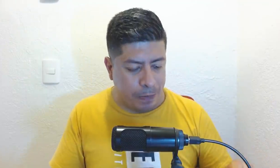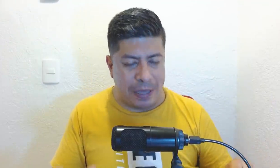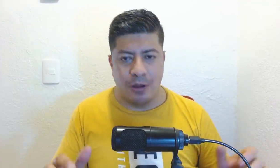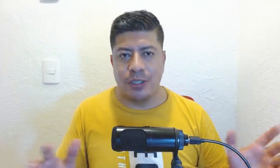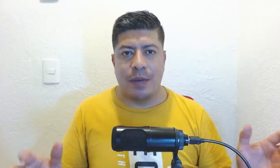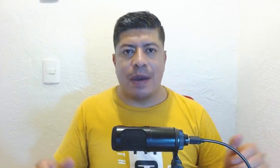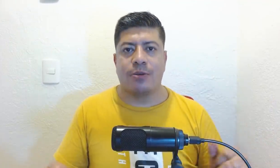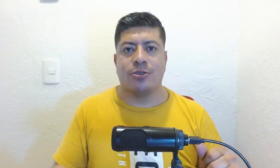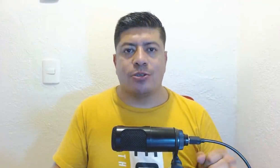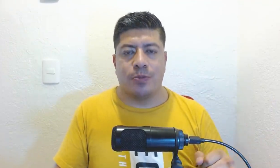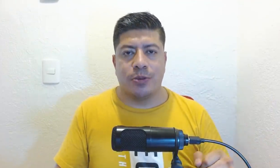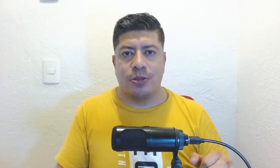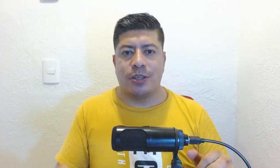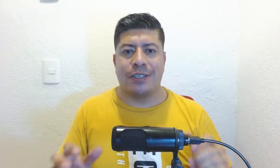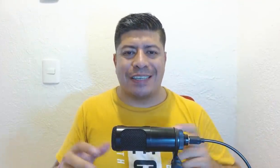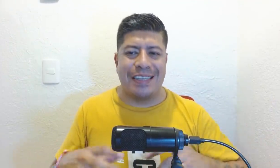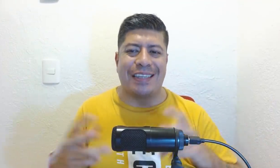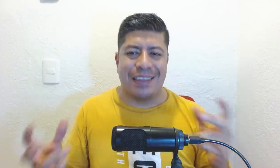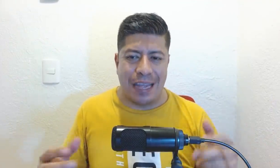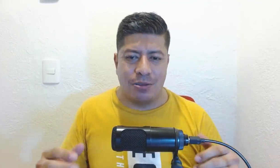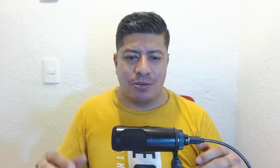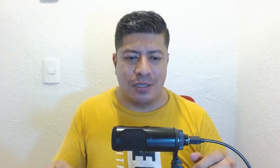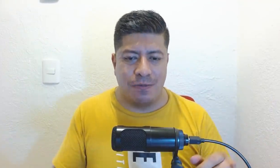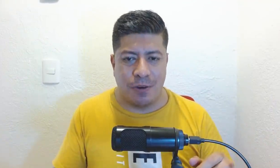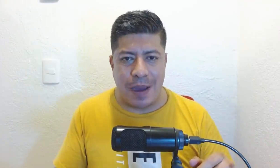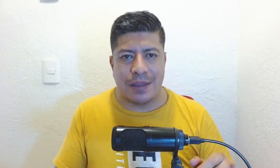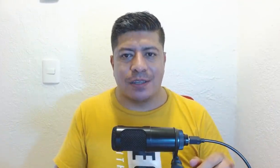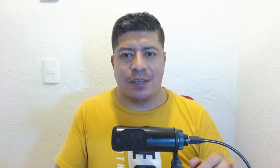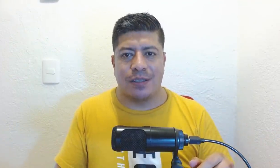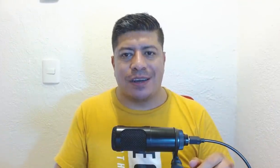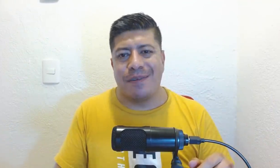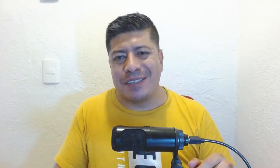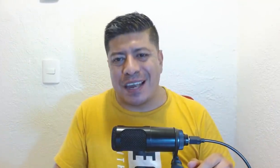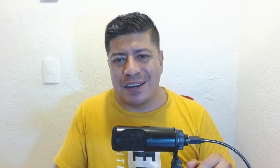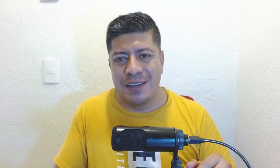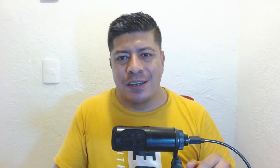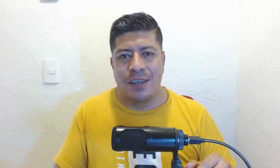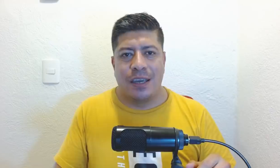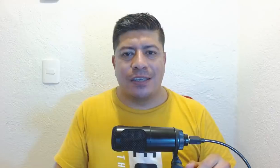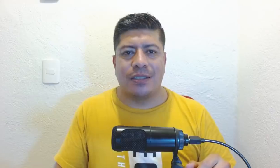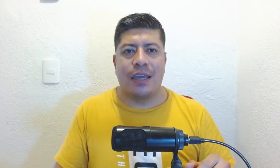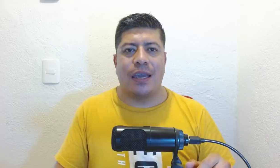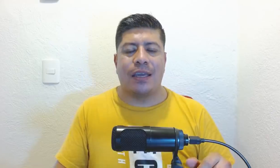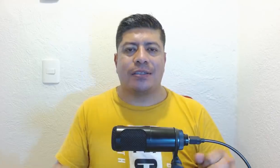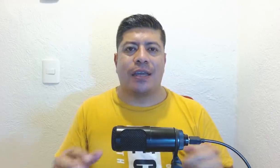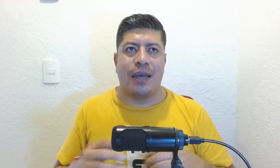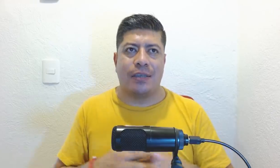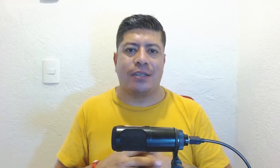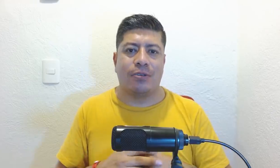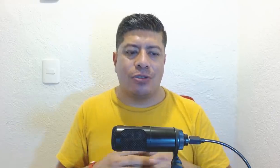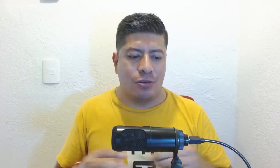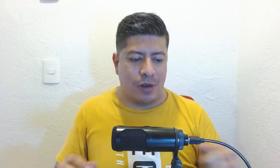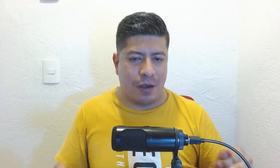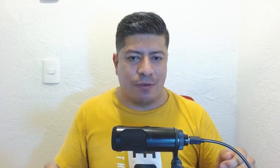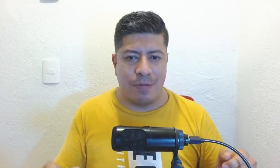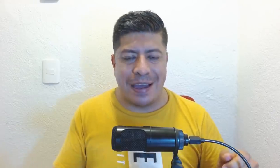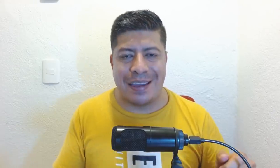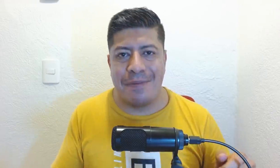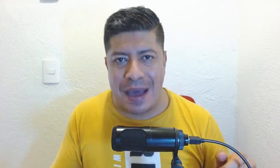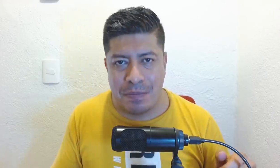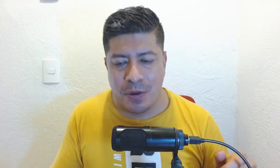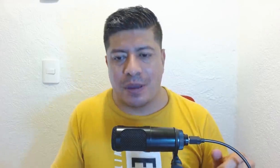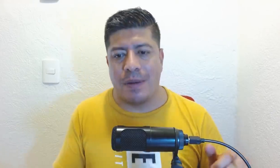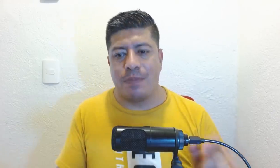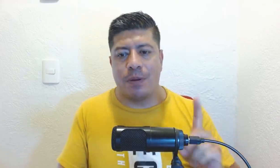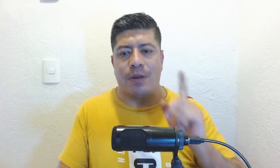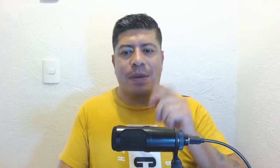duro tupido. Sin embargo, estos opositores están intentando desinformar, tergiversar esta situación, una reforma que